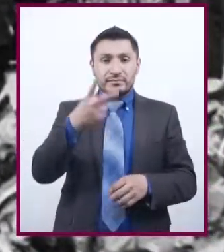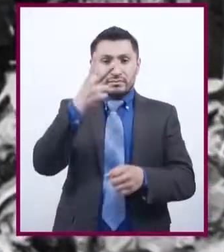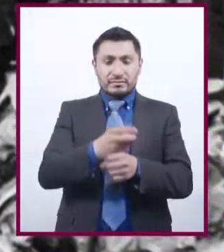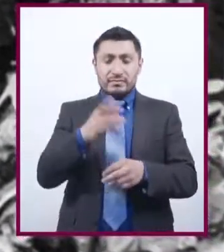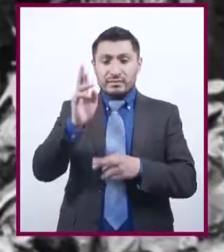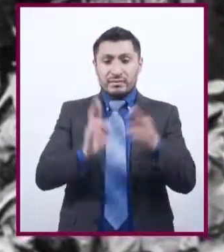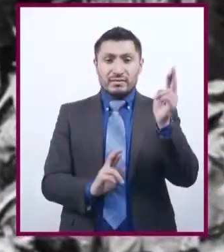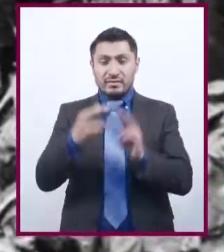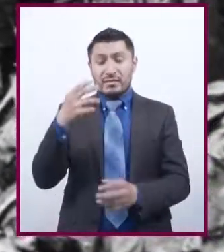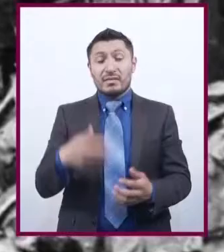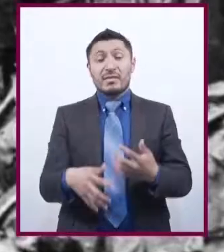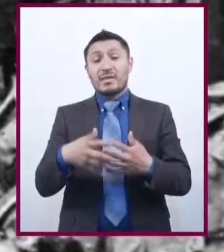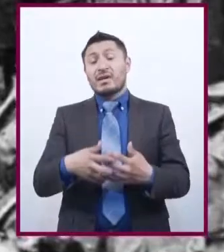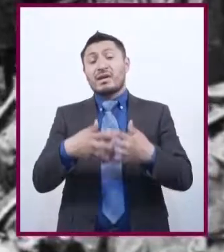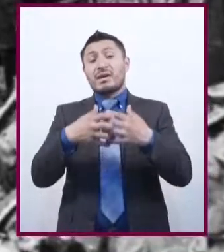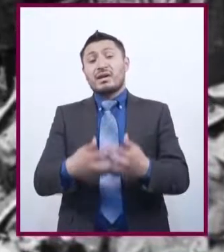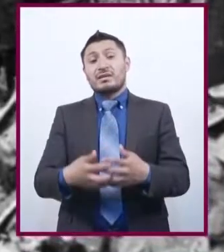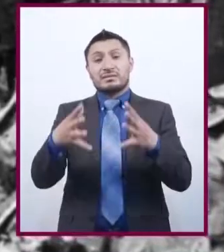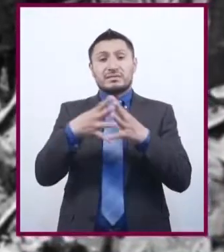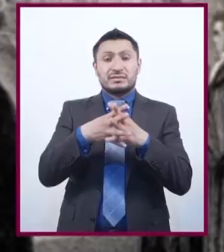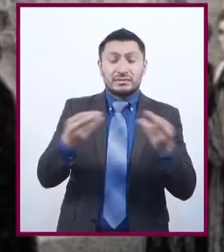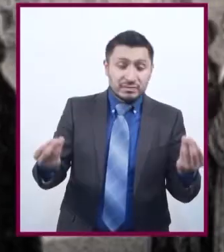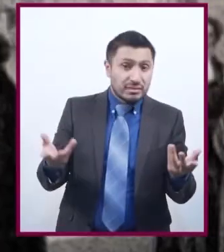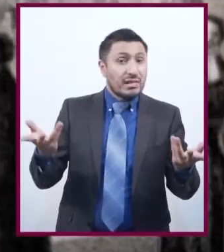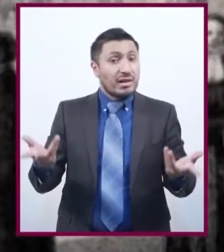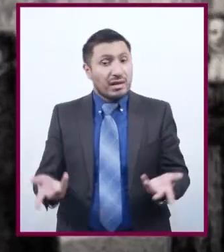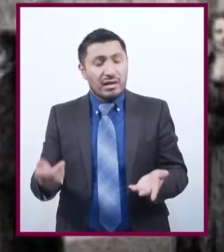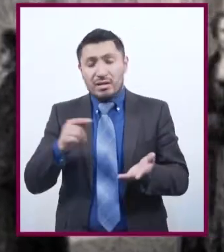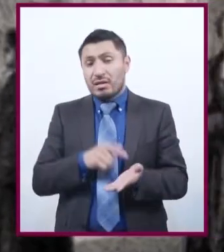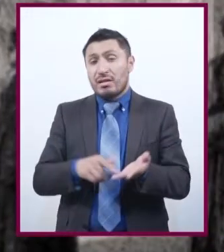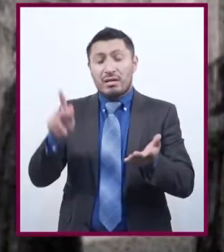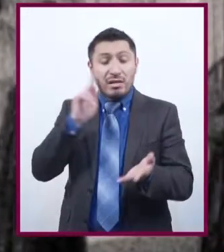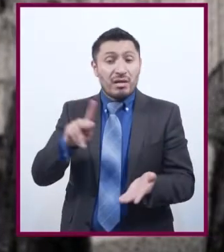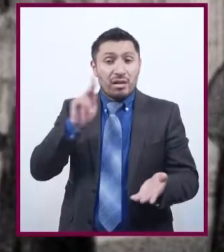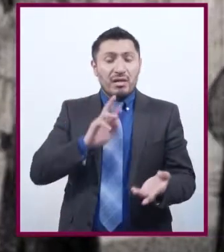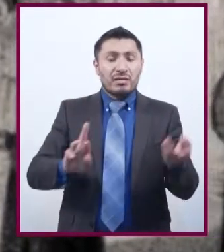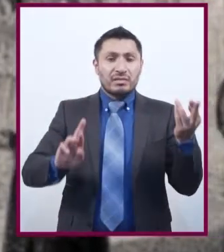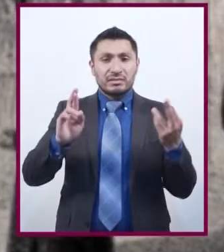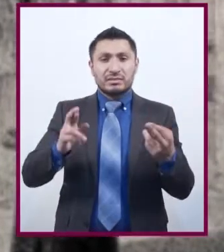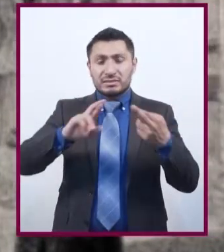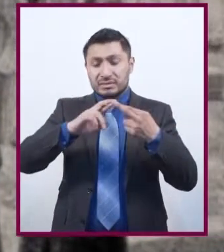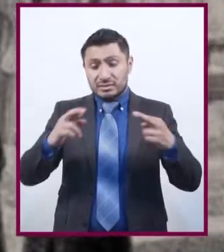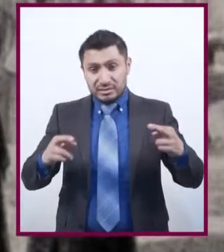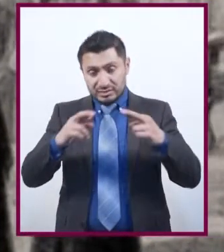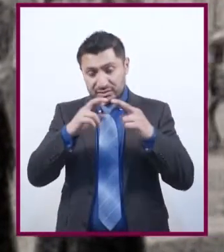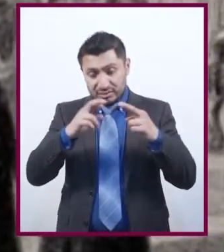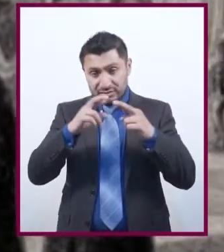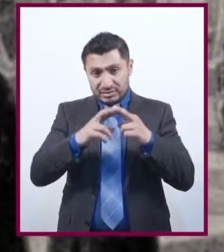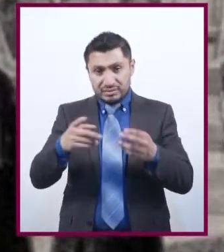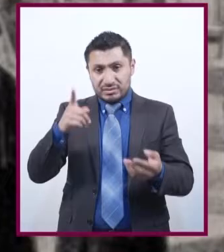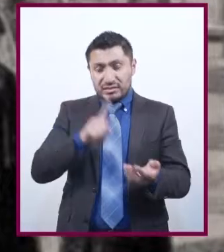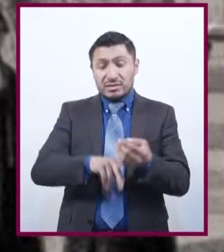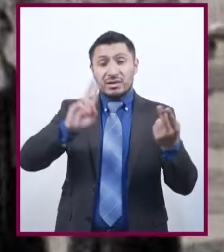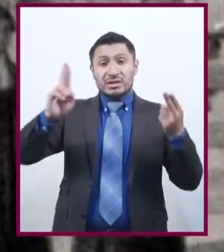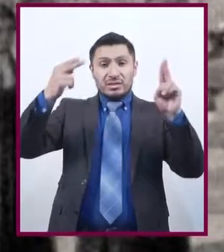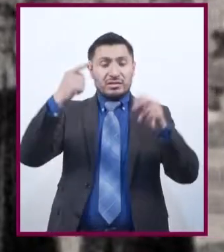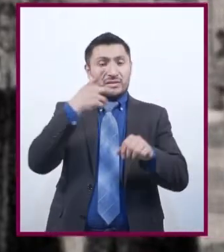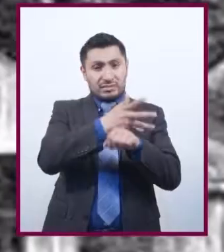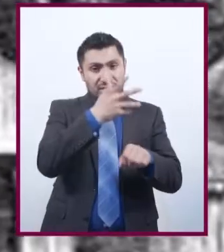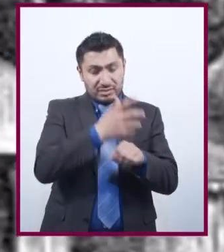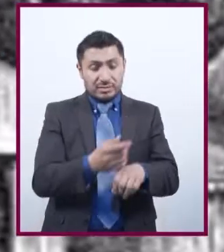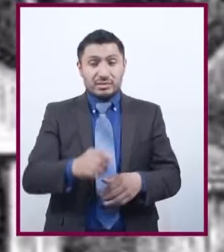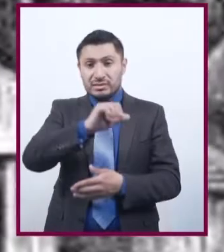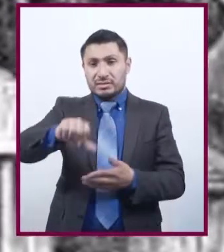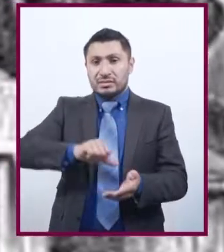en el marco de esta segunda Revolución Industrial desaparecieron las pruebas religiosas de las universidades de Cambridge y Oxford